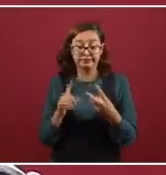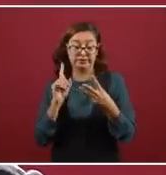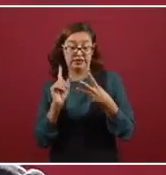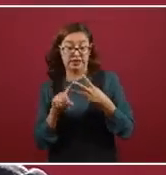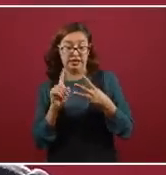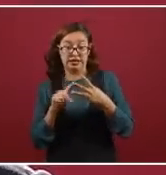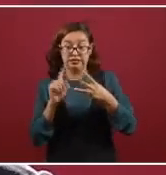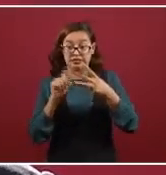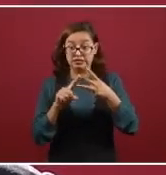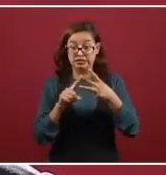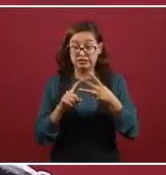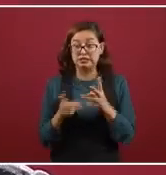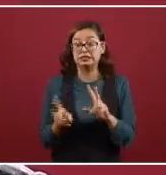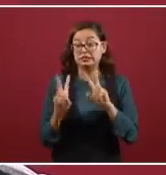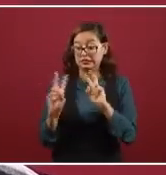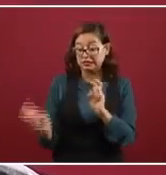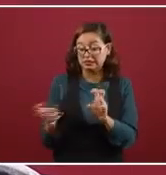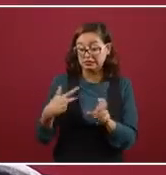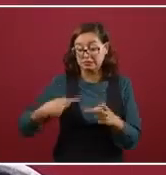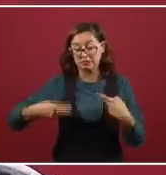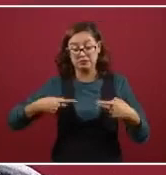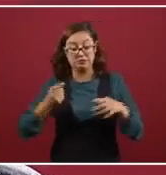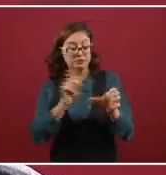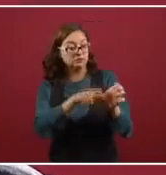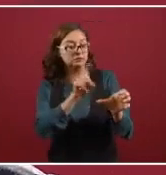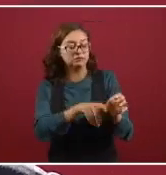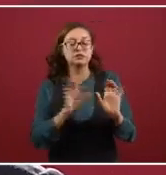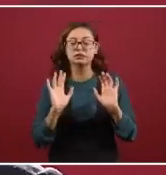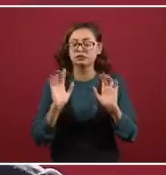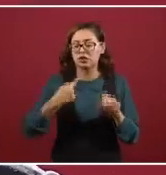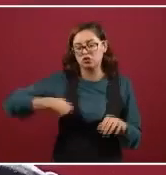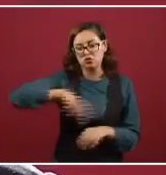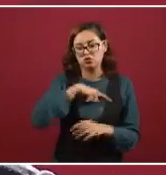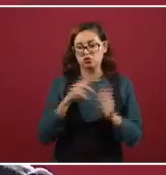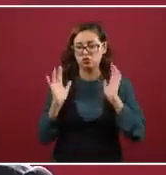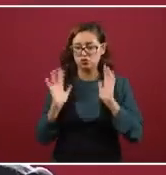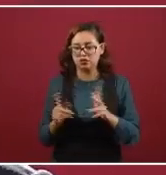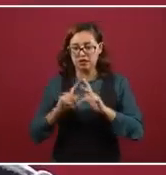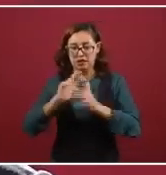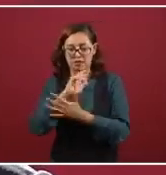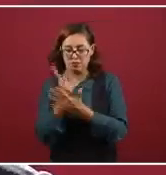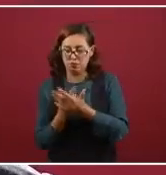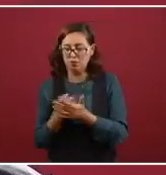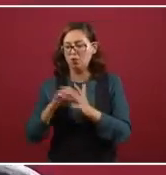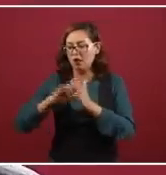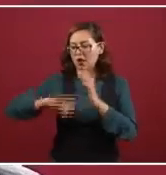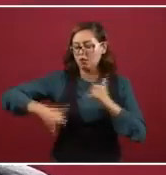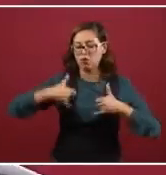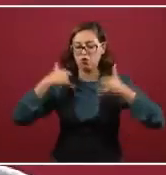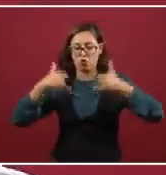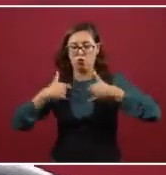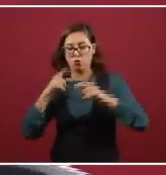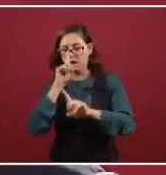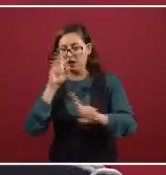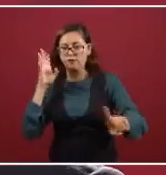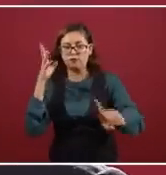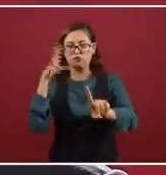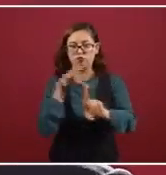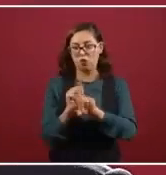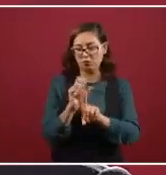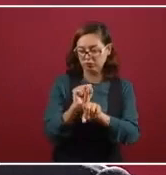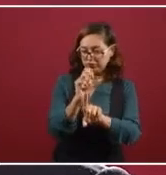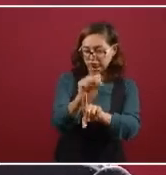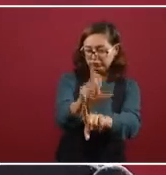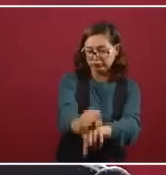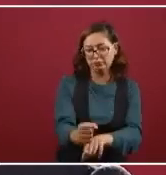hay una serie de programas y de iniciativas que el gobierno de la República ha tomado de gran alcance. Menciono Jóvenes Construyendo el Futuro, pero hay otras que tienen que